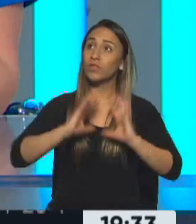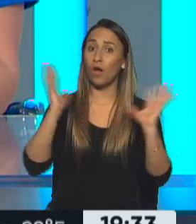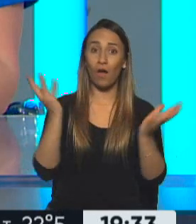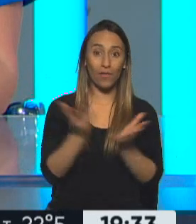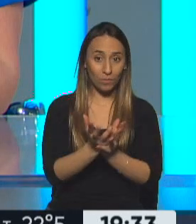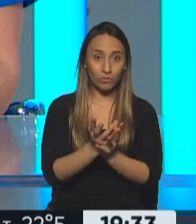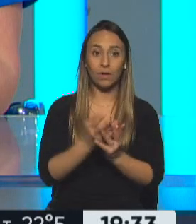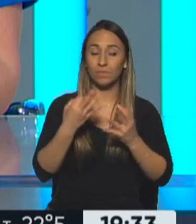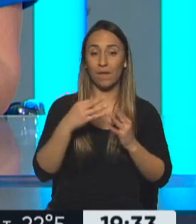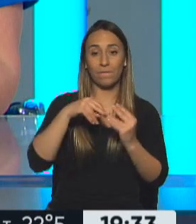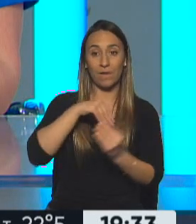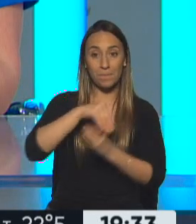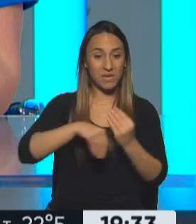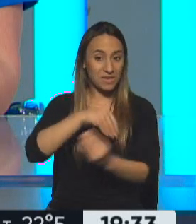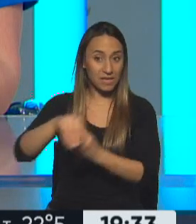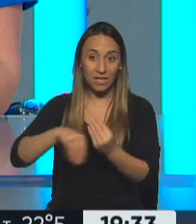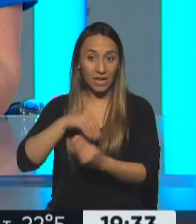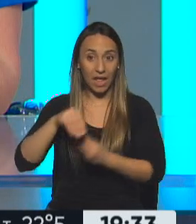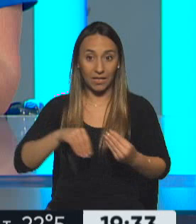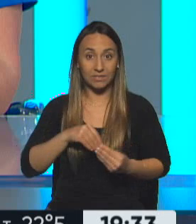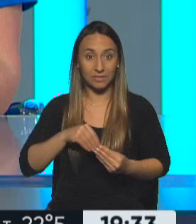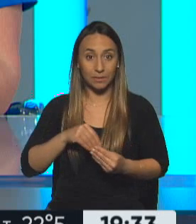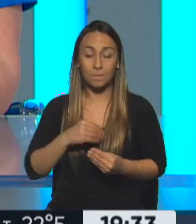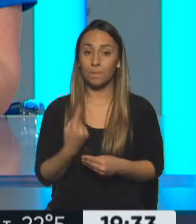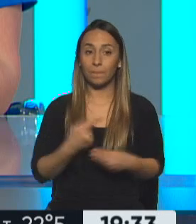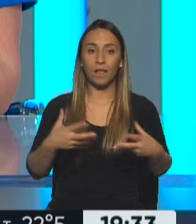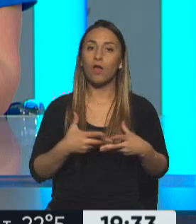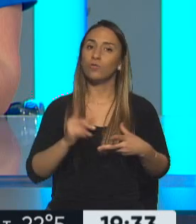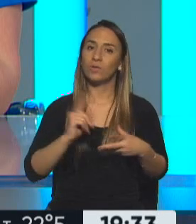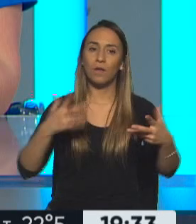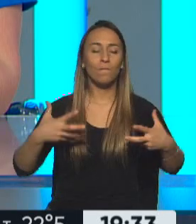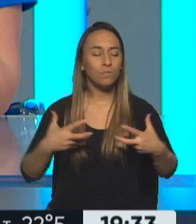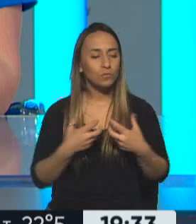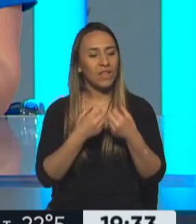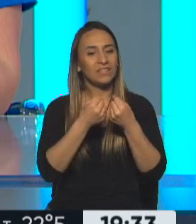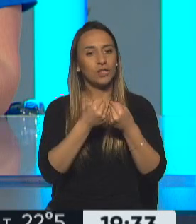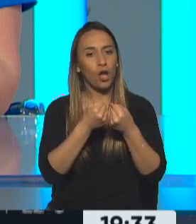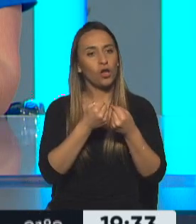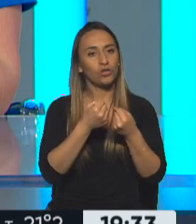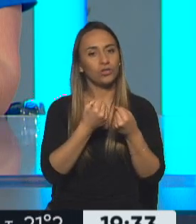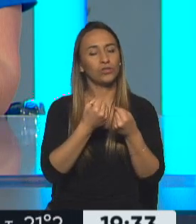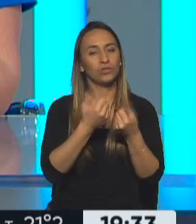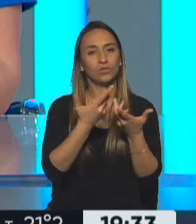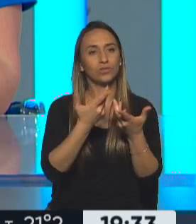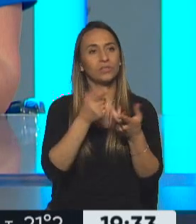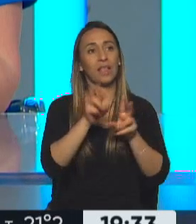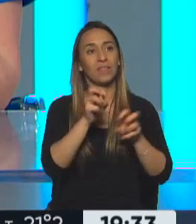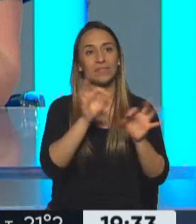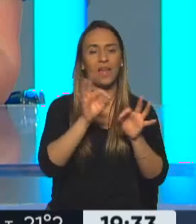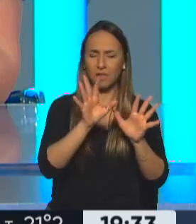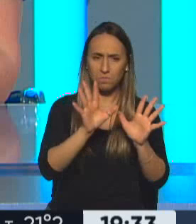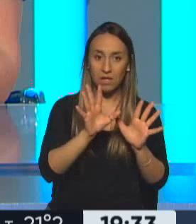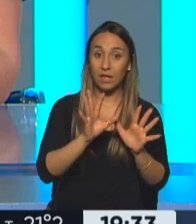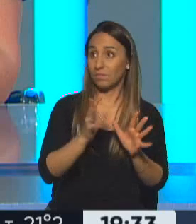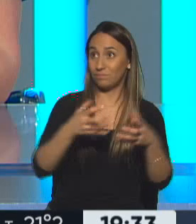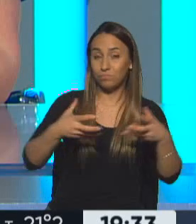de familias que no es una fundación, es sin fines de lucro y es un fenómeno casi mundial,